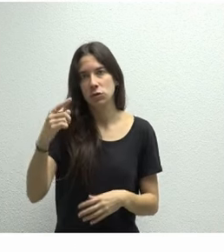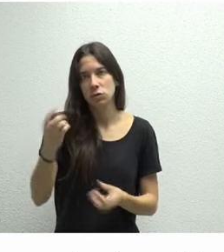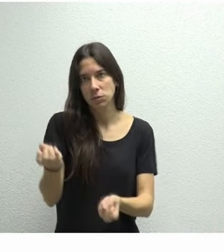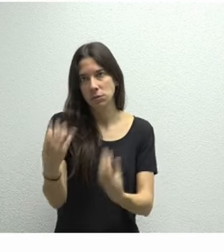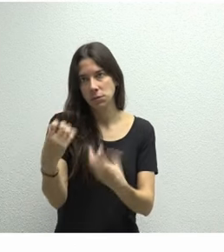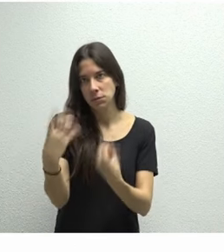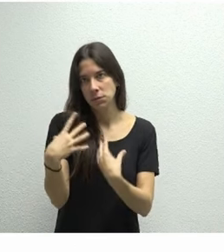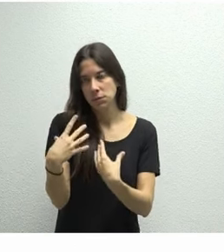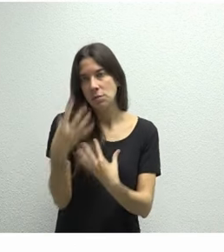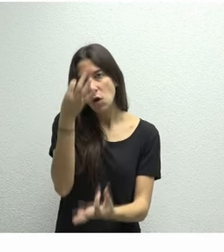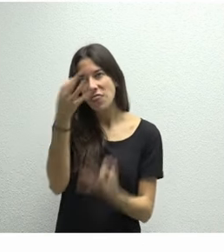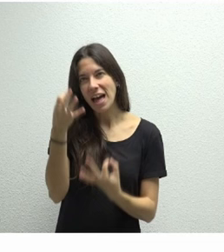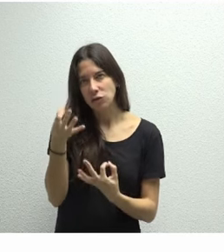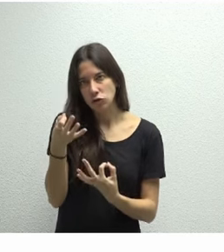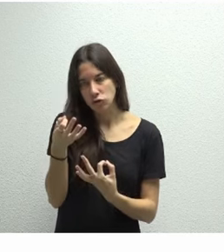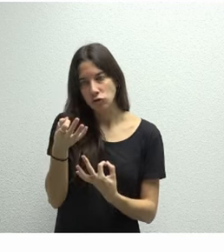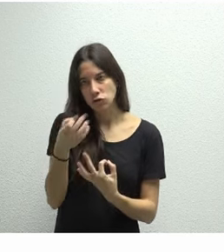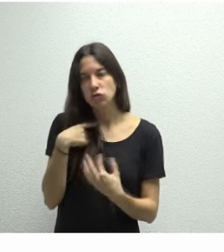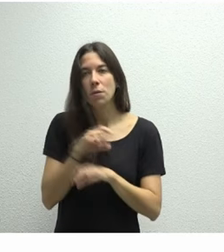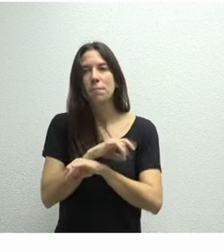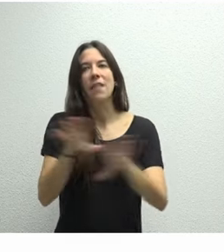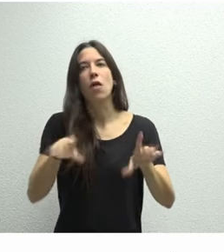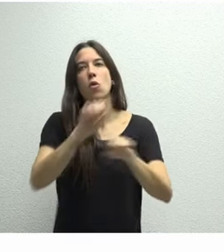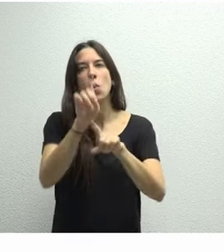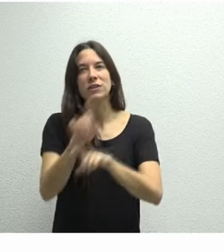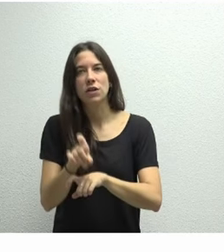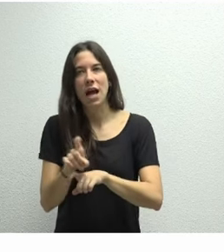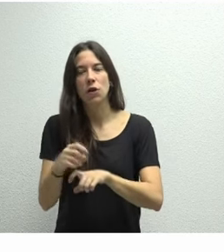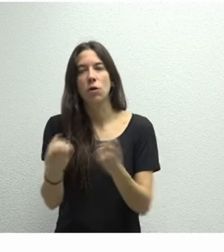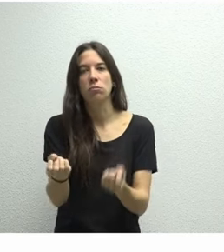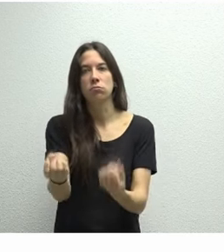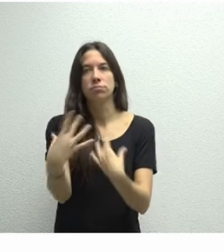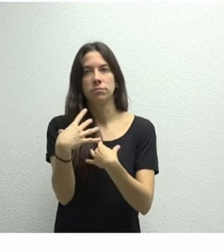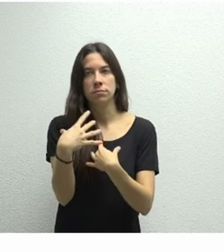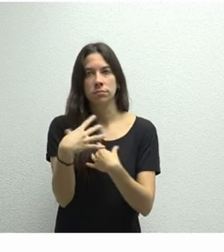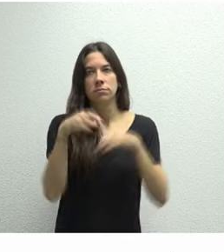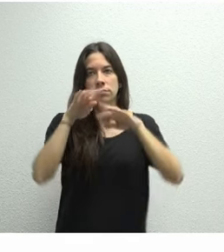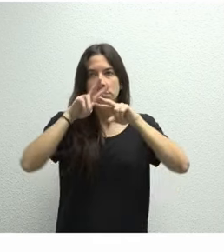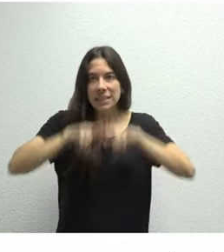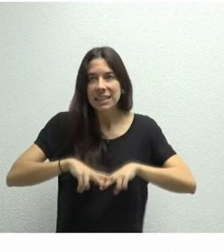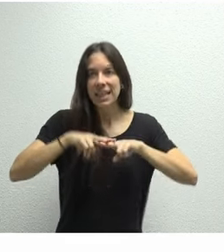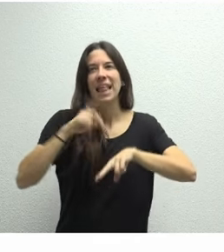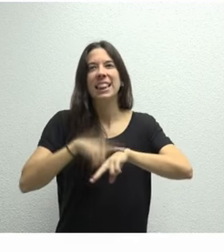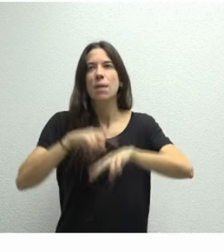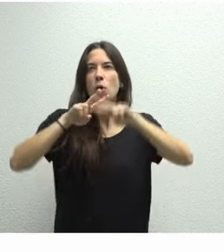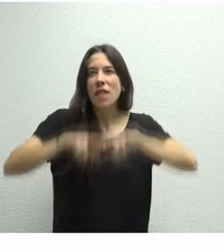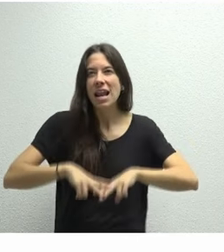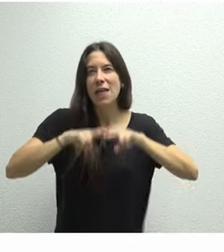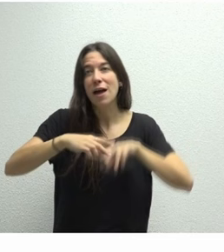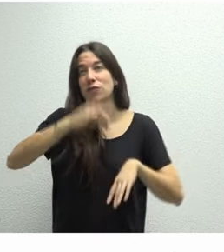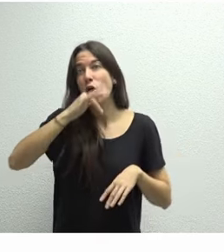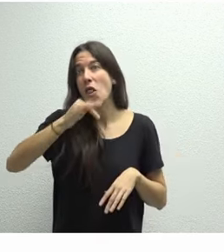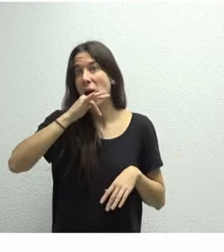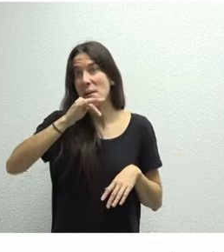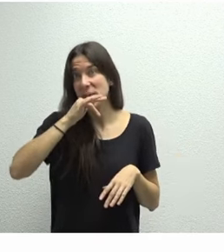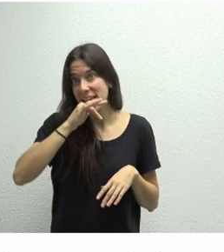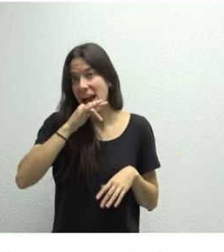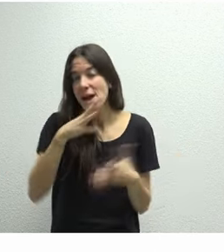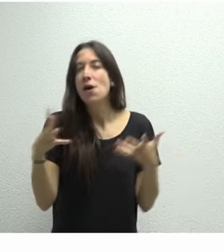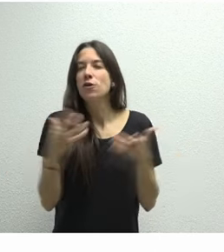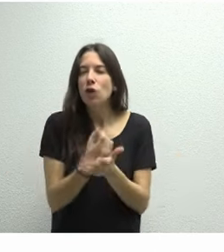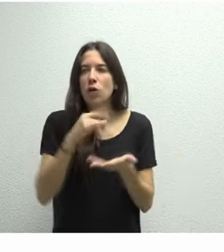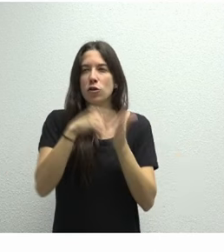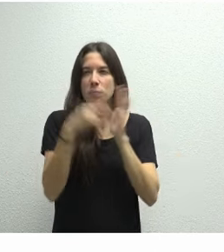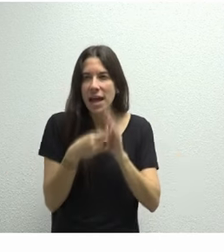devuelto del cuestionario y no he tenido tiempo de analizar todavía que lo haré todos los planes